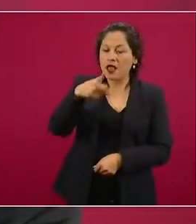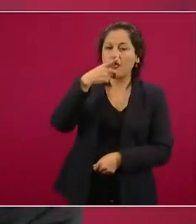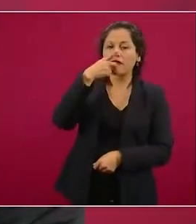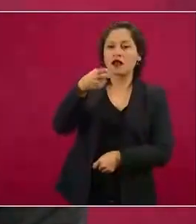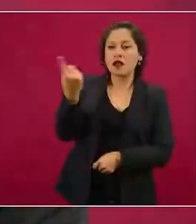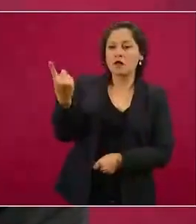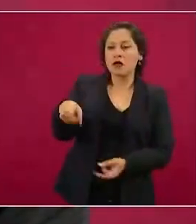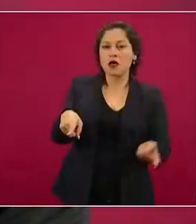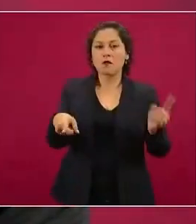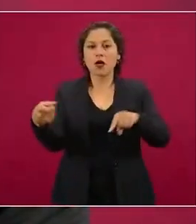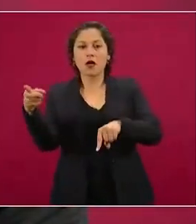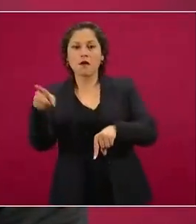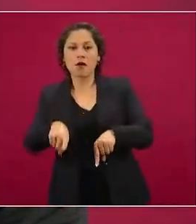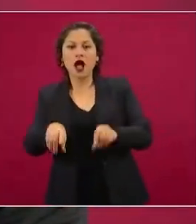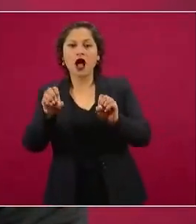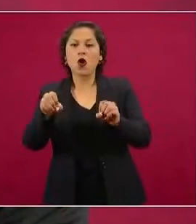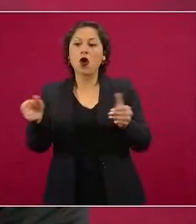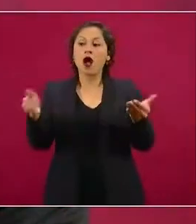halcones.